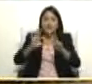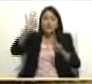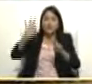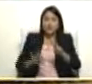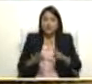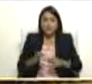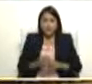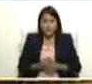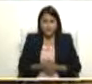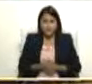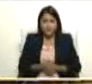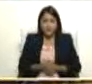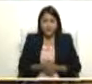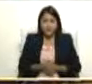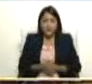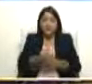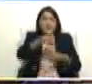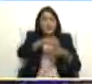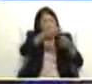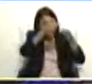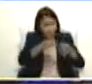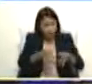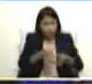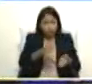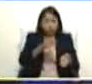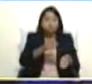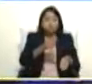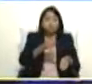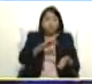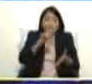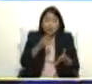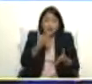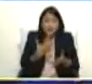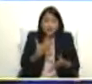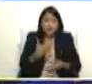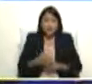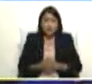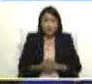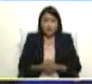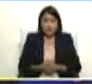3,67%. Votos válidos en la opción número 5,